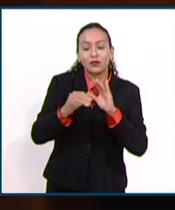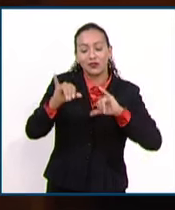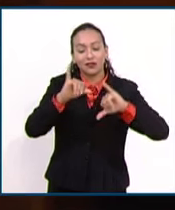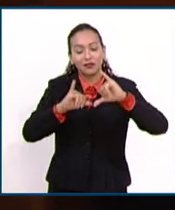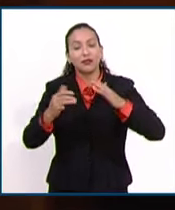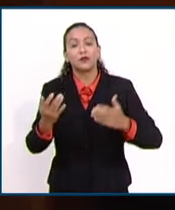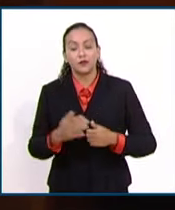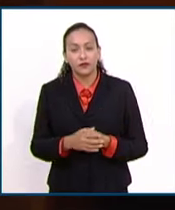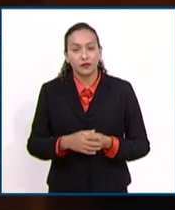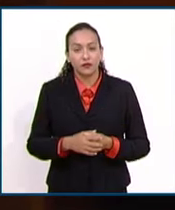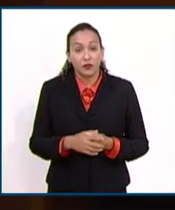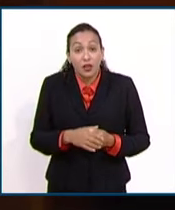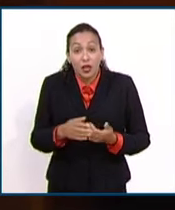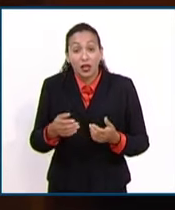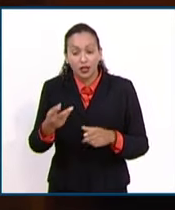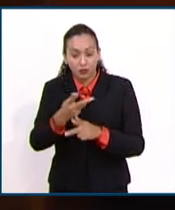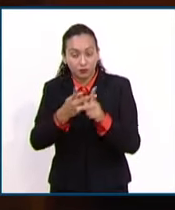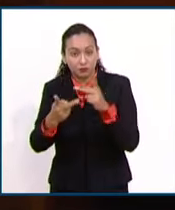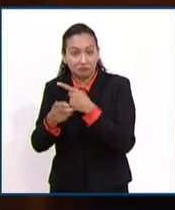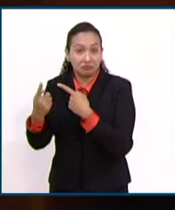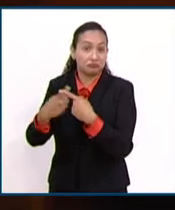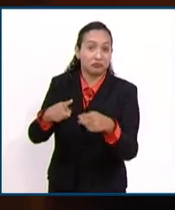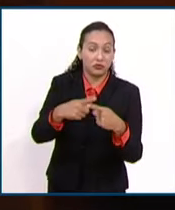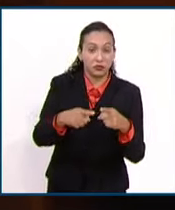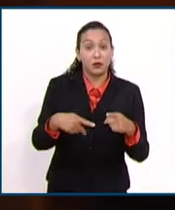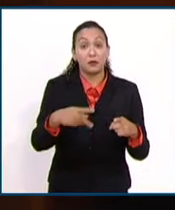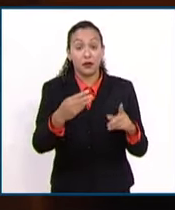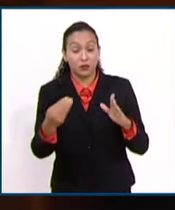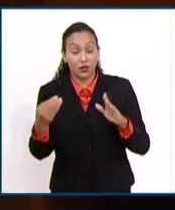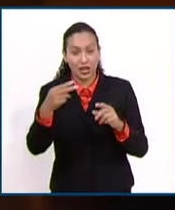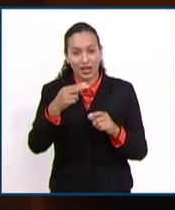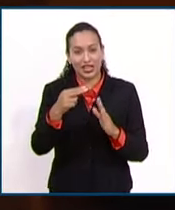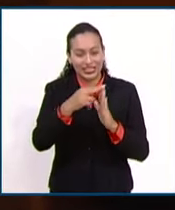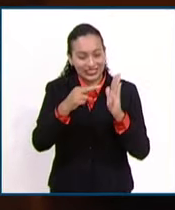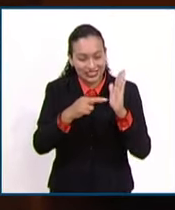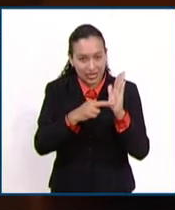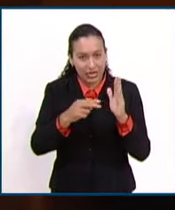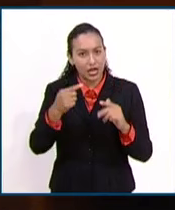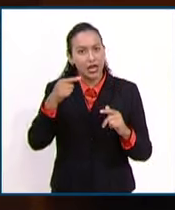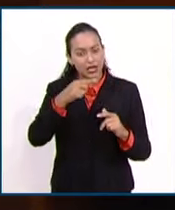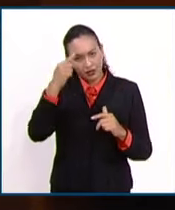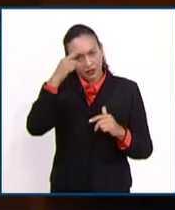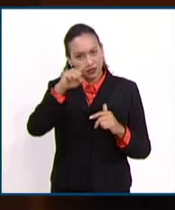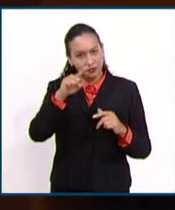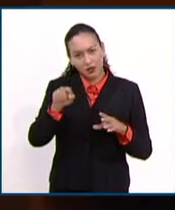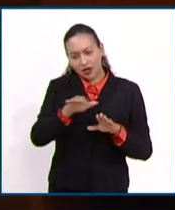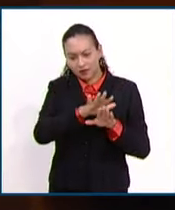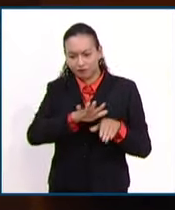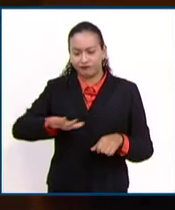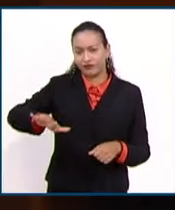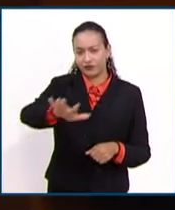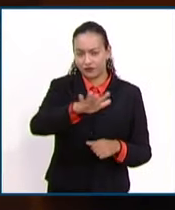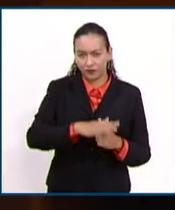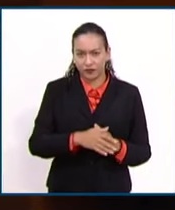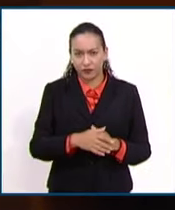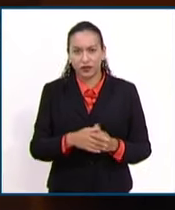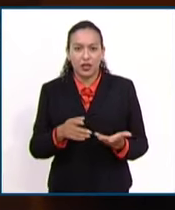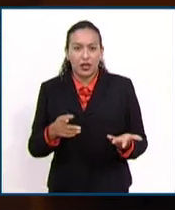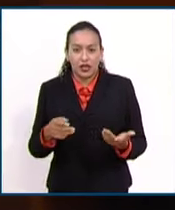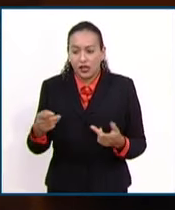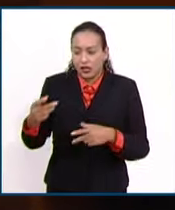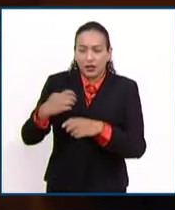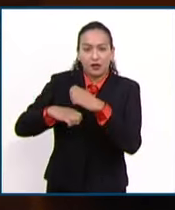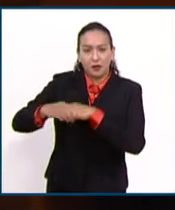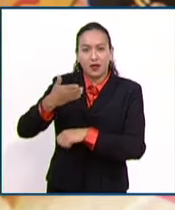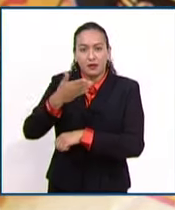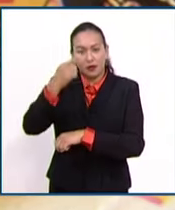productos de distinta naturaleza, por lo que la norma no realiza la distinción propuesta por la parte quejosa a la luz del derecho a